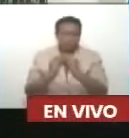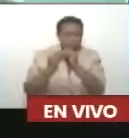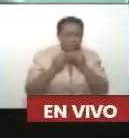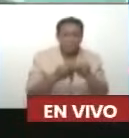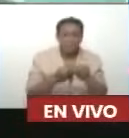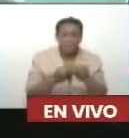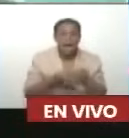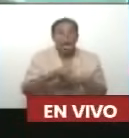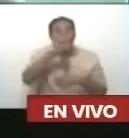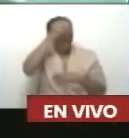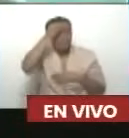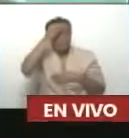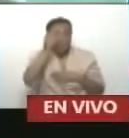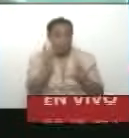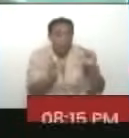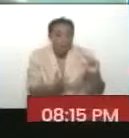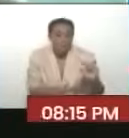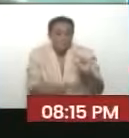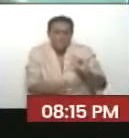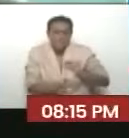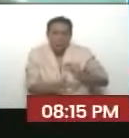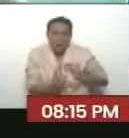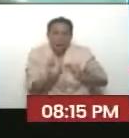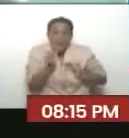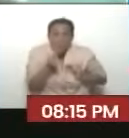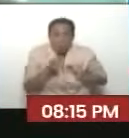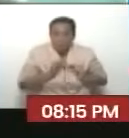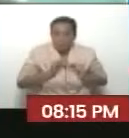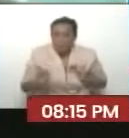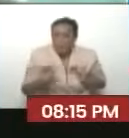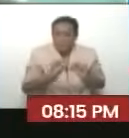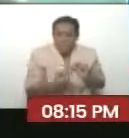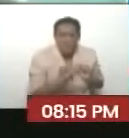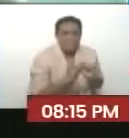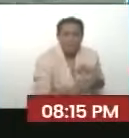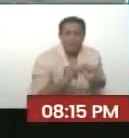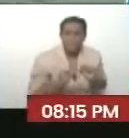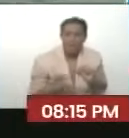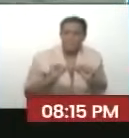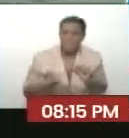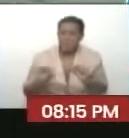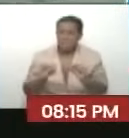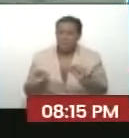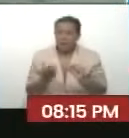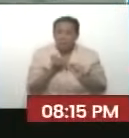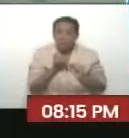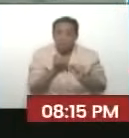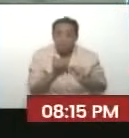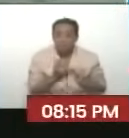muchísimo con nada, con casi nada.